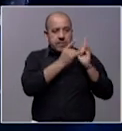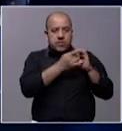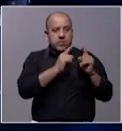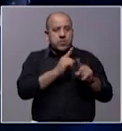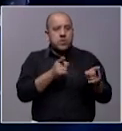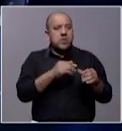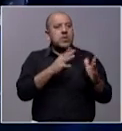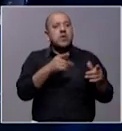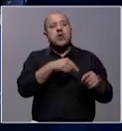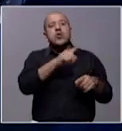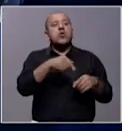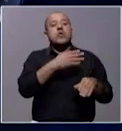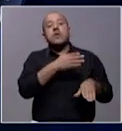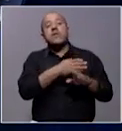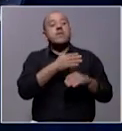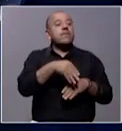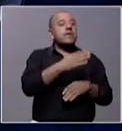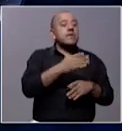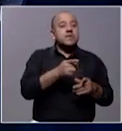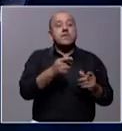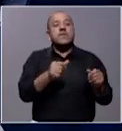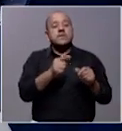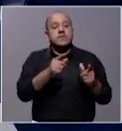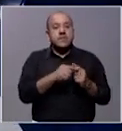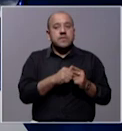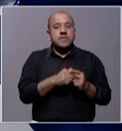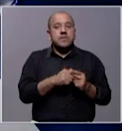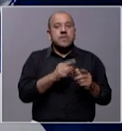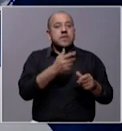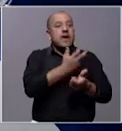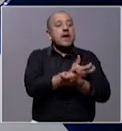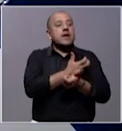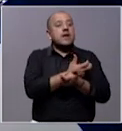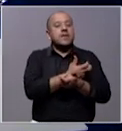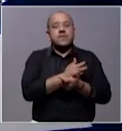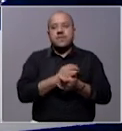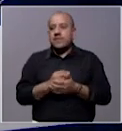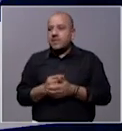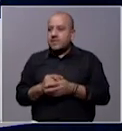para dónde irías en caso de un eventual gobierno de lacalle pou repetirías ancap